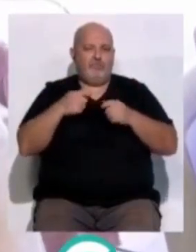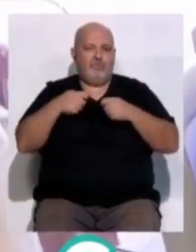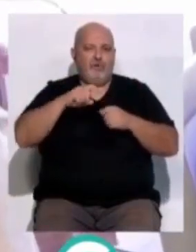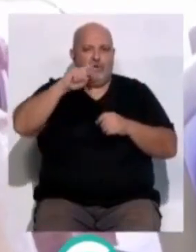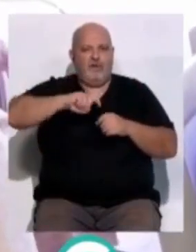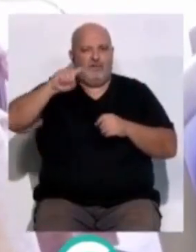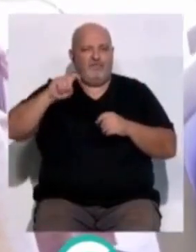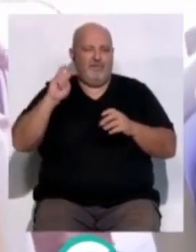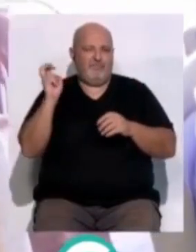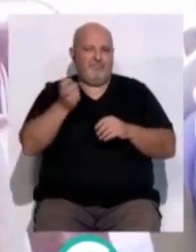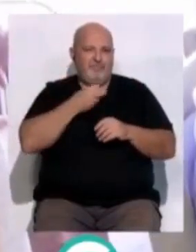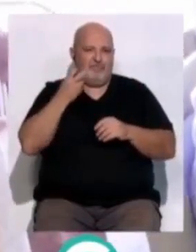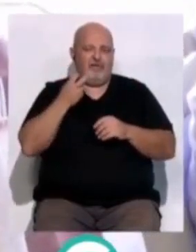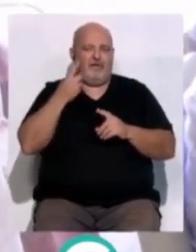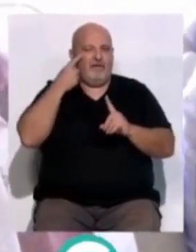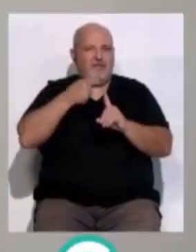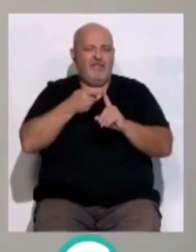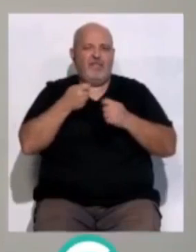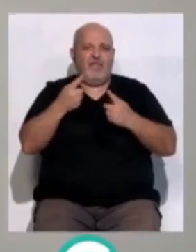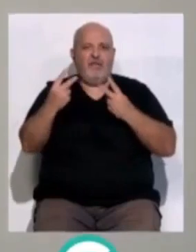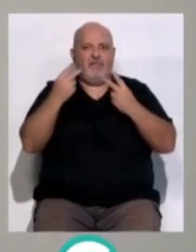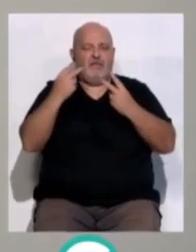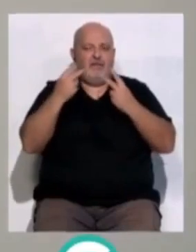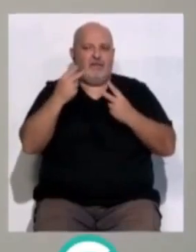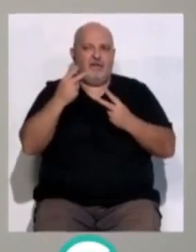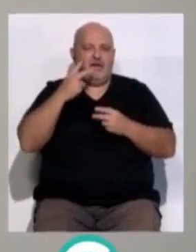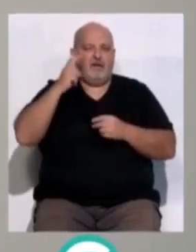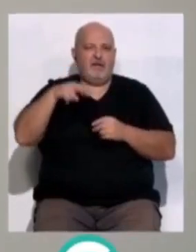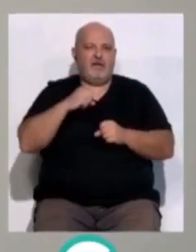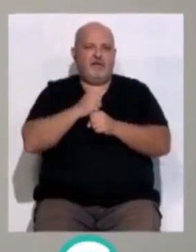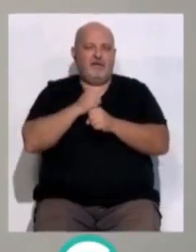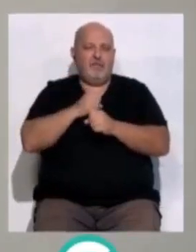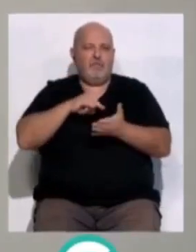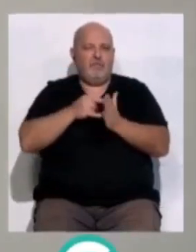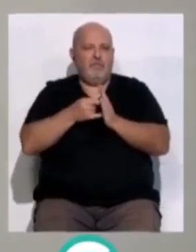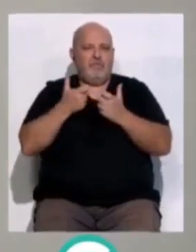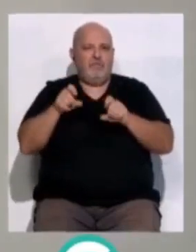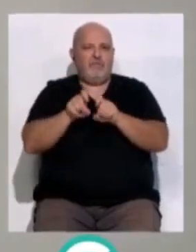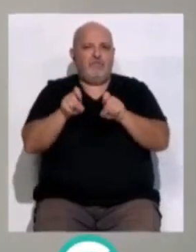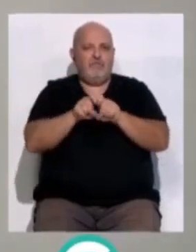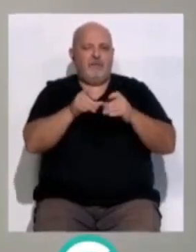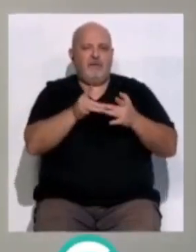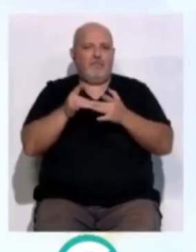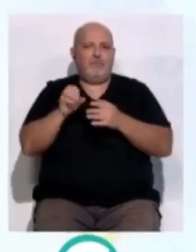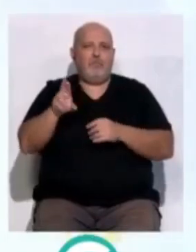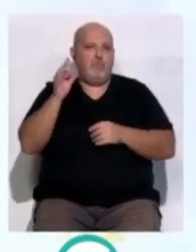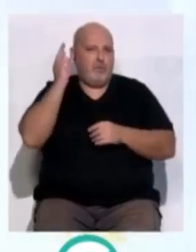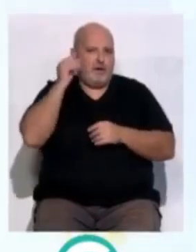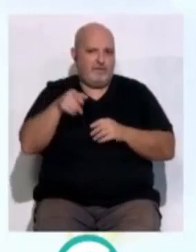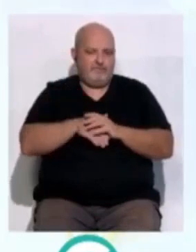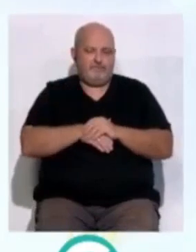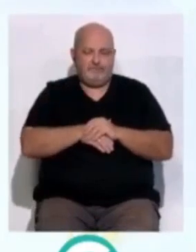comunicación corporativa, con la finalidad de dar visibilidad y reconocer el talento de proyectos empresariales liderados por